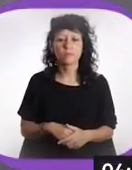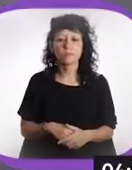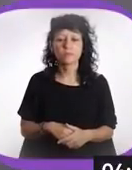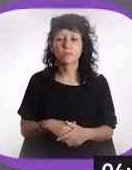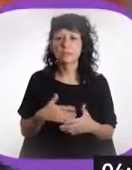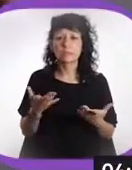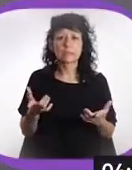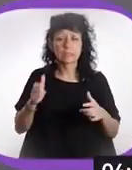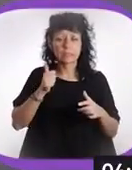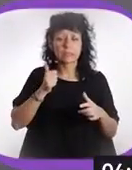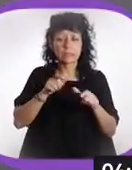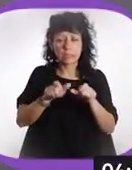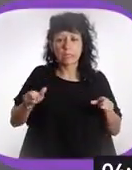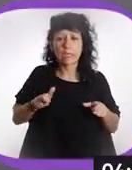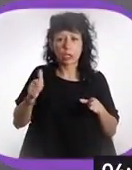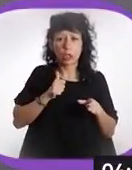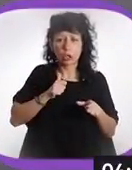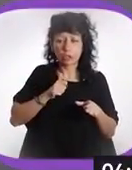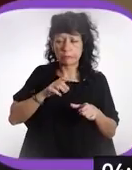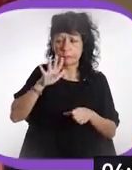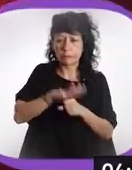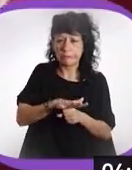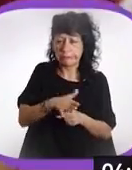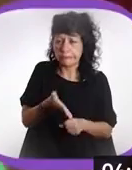Se atascó el inodoro de nuestra base subterránea secreta.